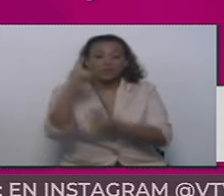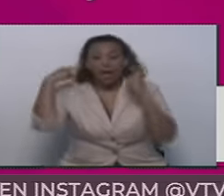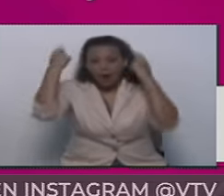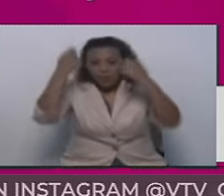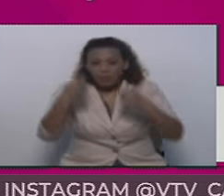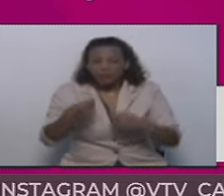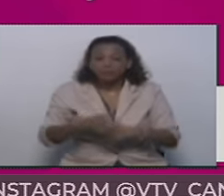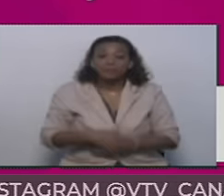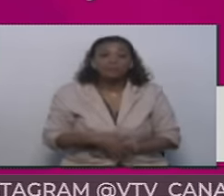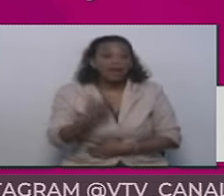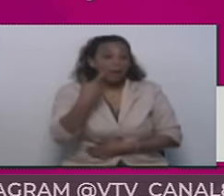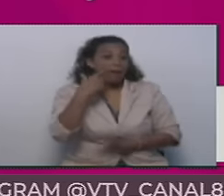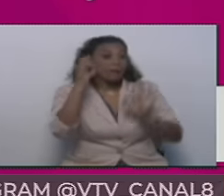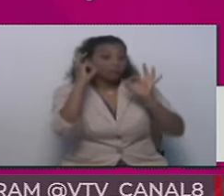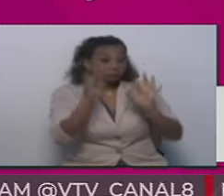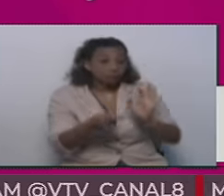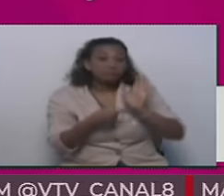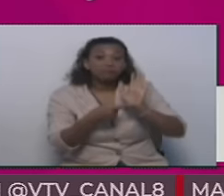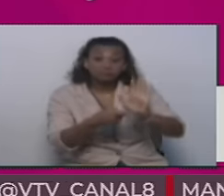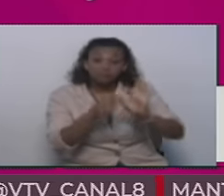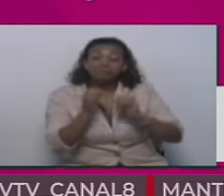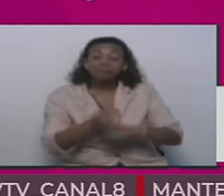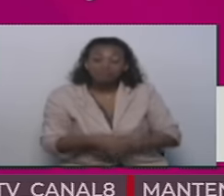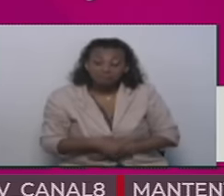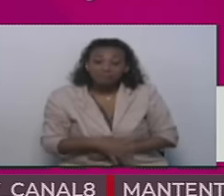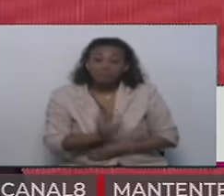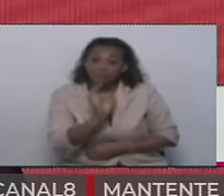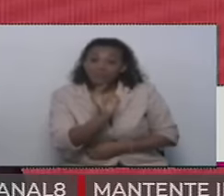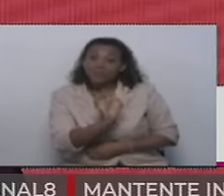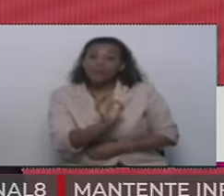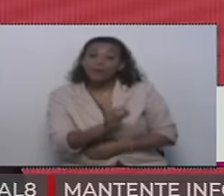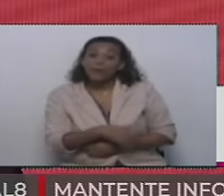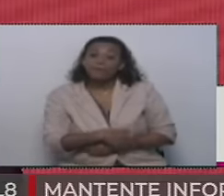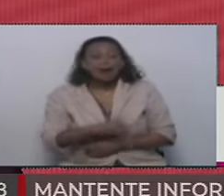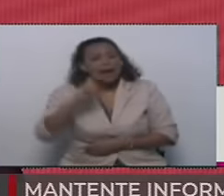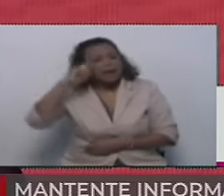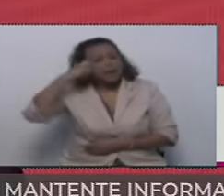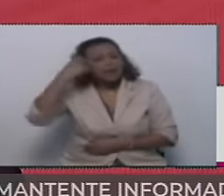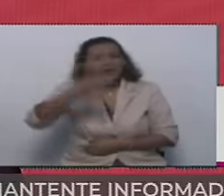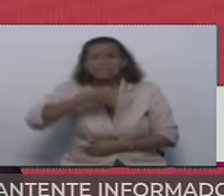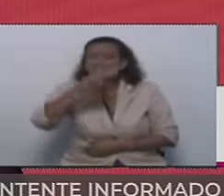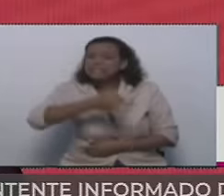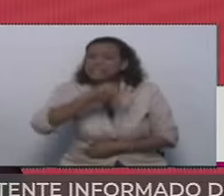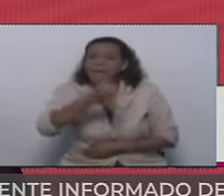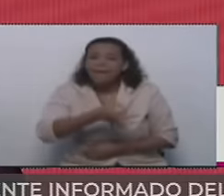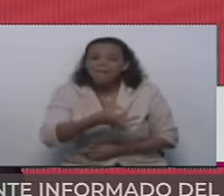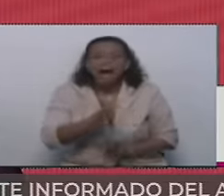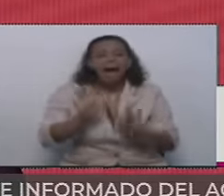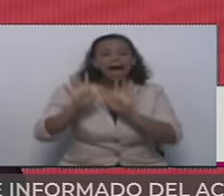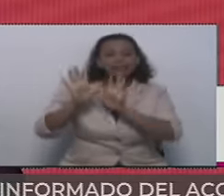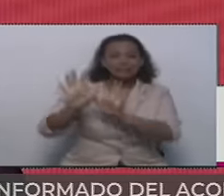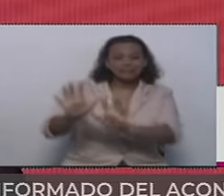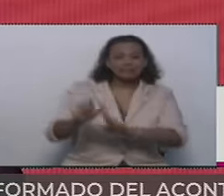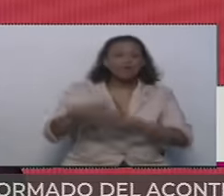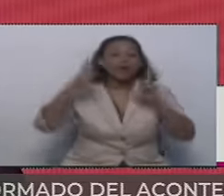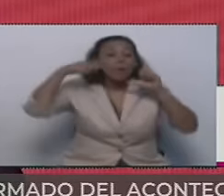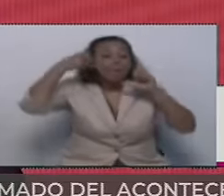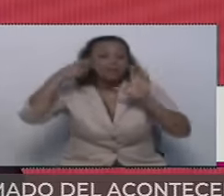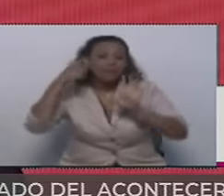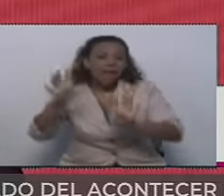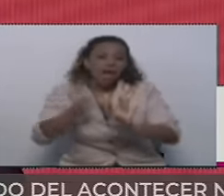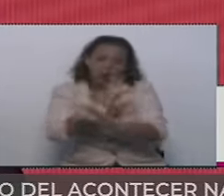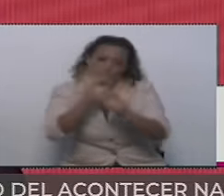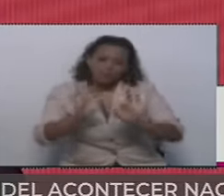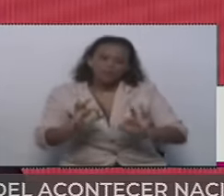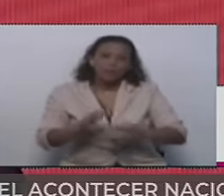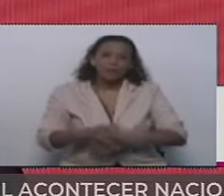un video de la Caperucita para que la recordemos exactamente cómo es